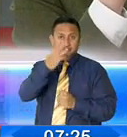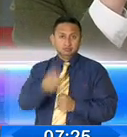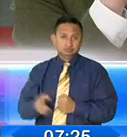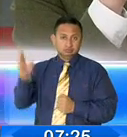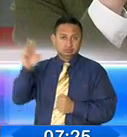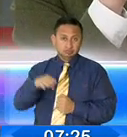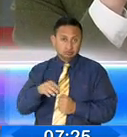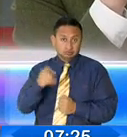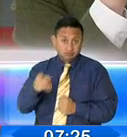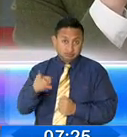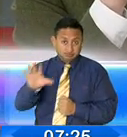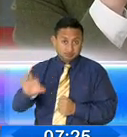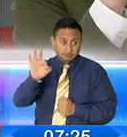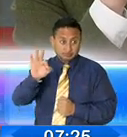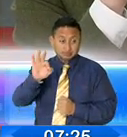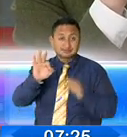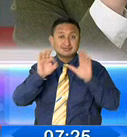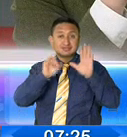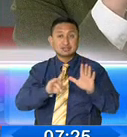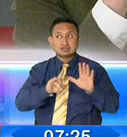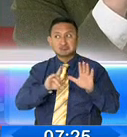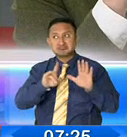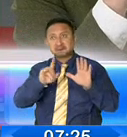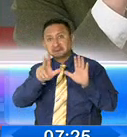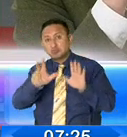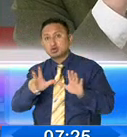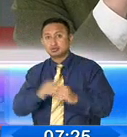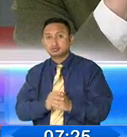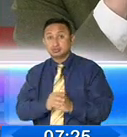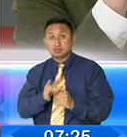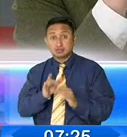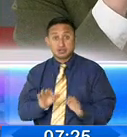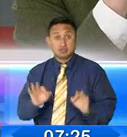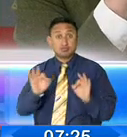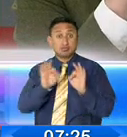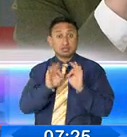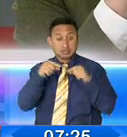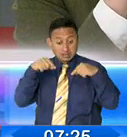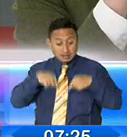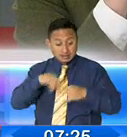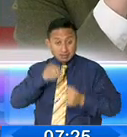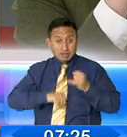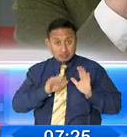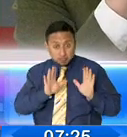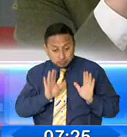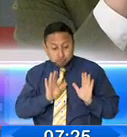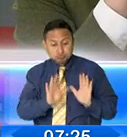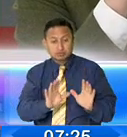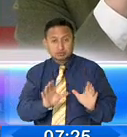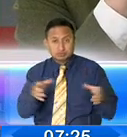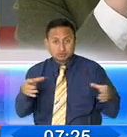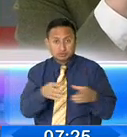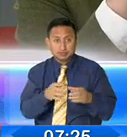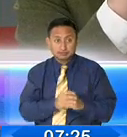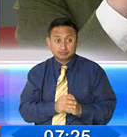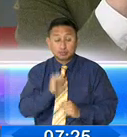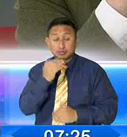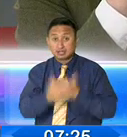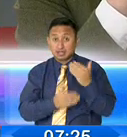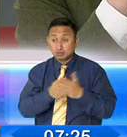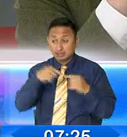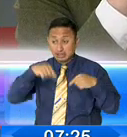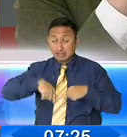detectado tan solo 6 o 8 casos. Es importante contrarrestar estas variantes porque nos pueden empeorar la